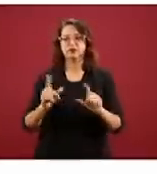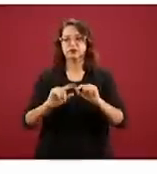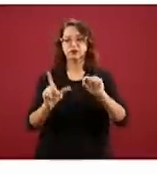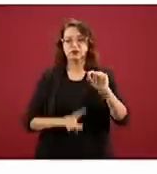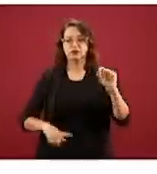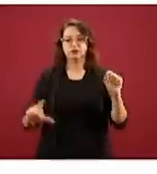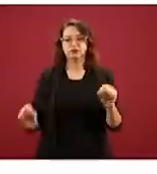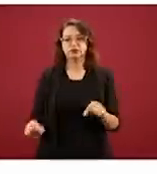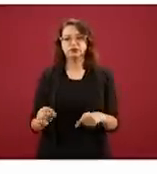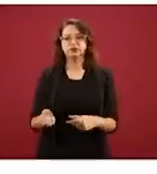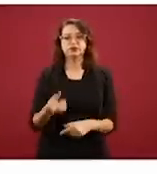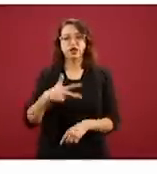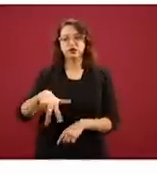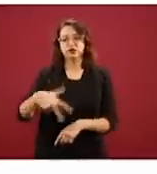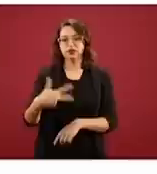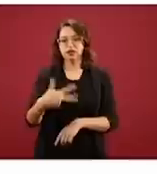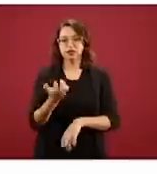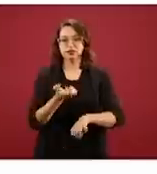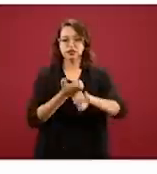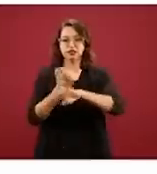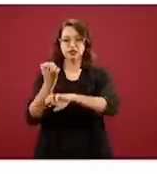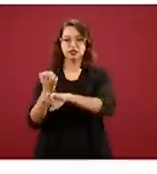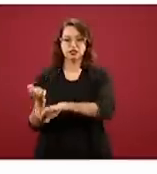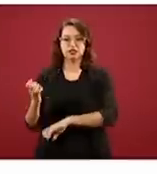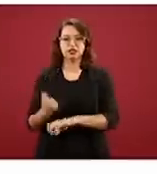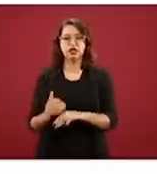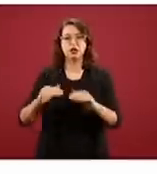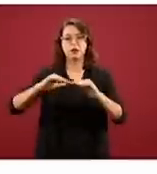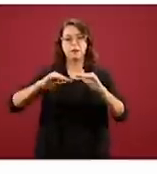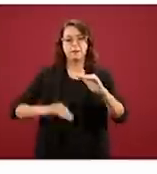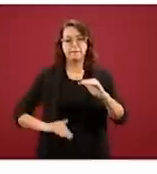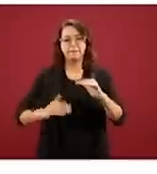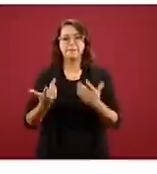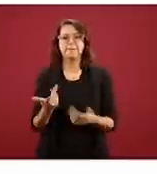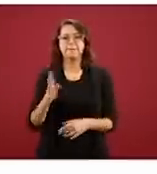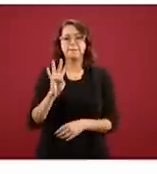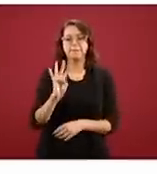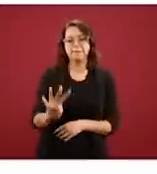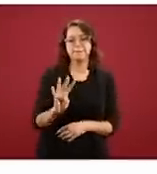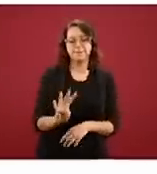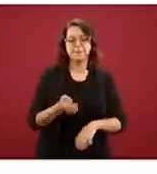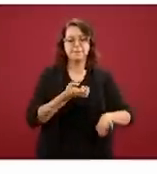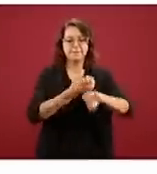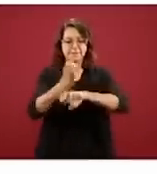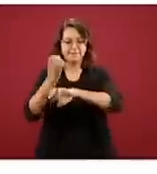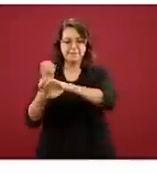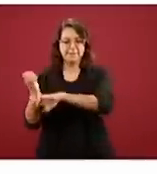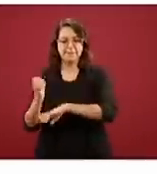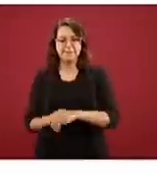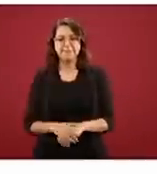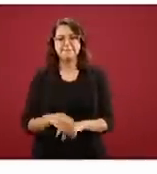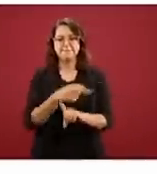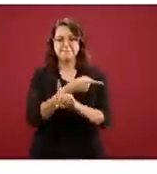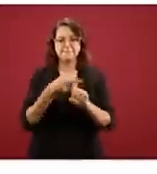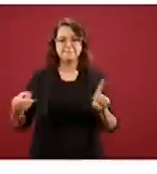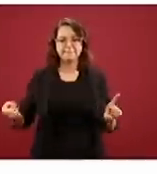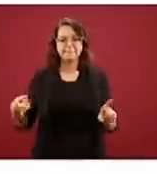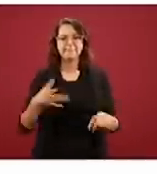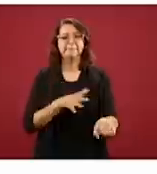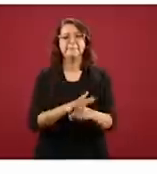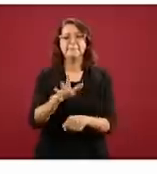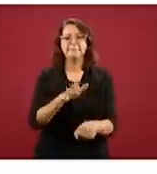nacional 13 entidades, inferior a la tasa nacional 19 entidades, la media